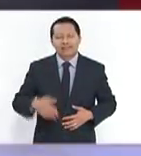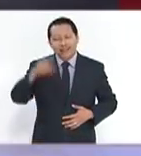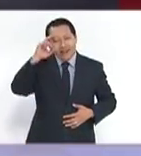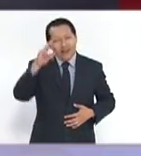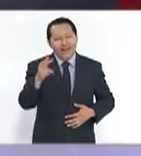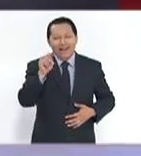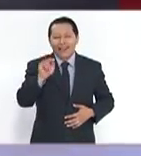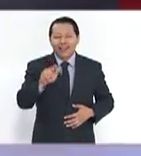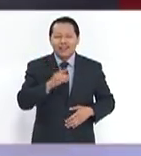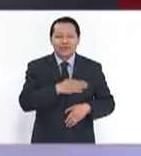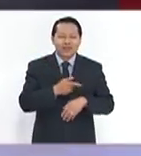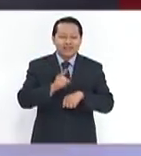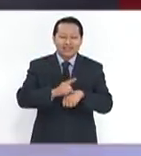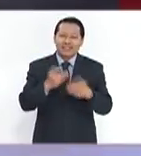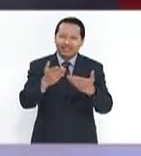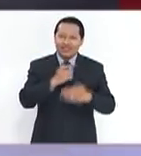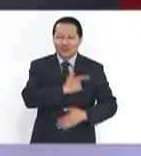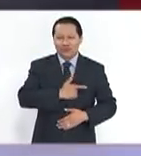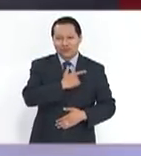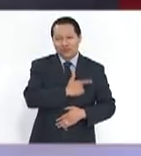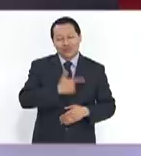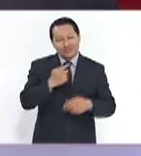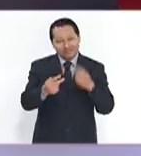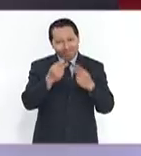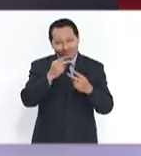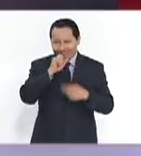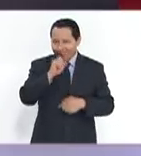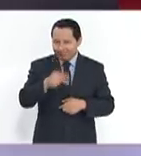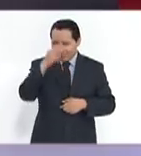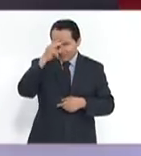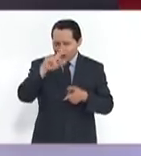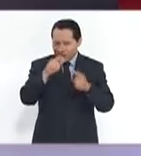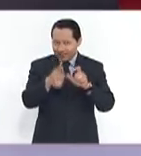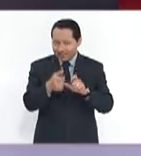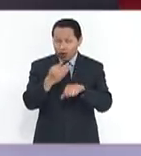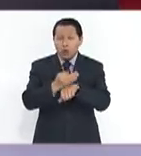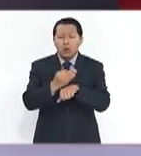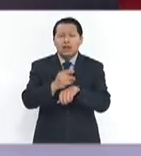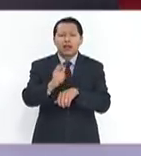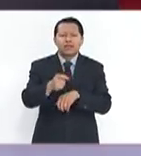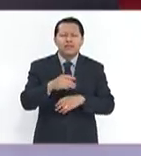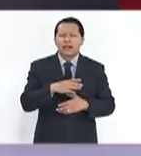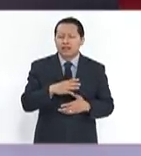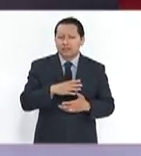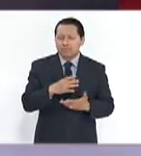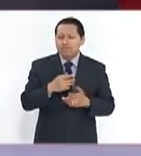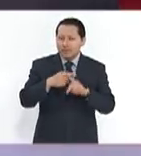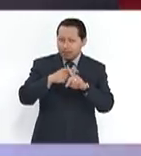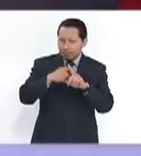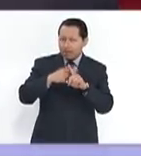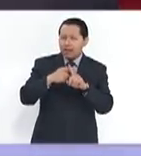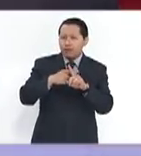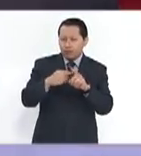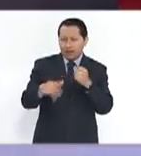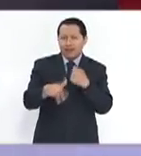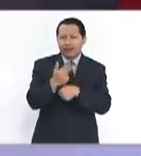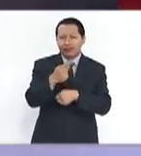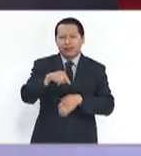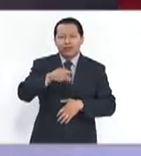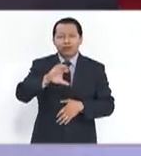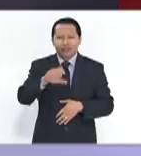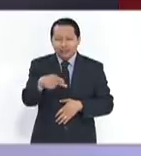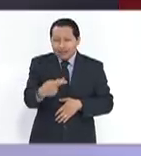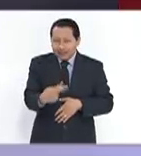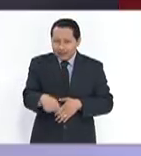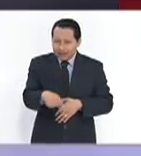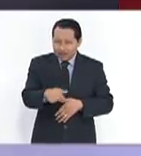Hola, ¿qué tal? Muy buenos días. Qué gusto que nos acompañe en una edición más de México al Día. En este momento, la temperatura 13 grados centígrados en